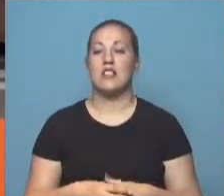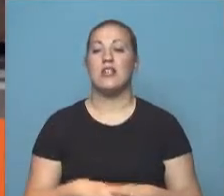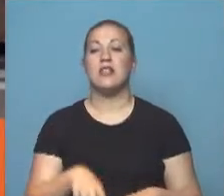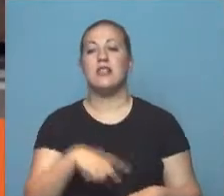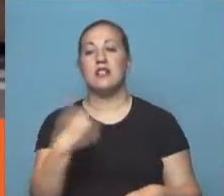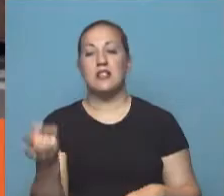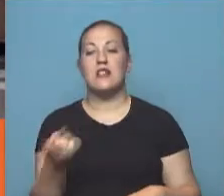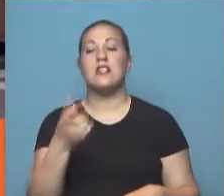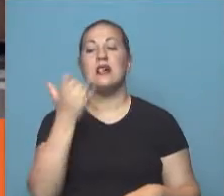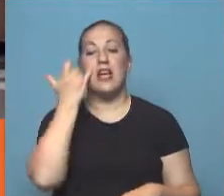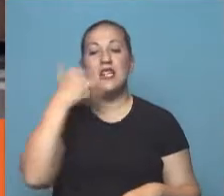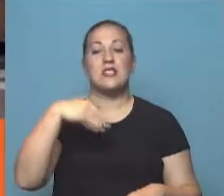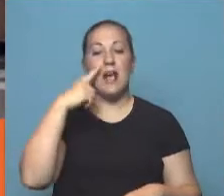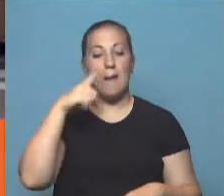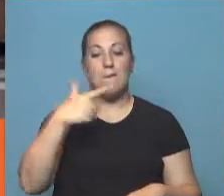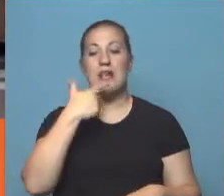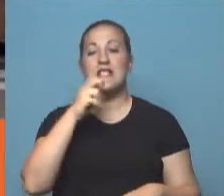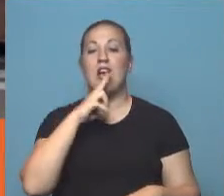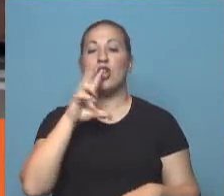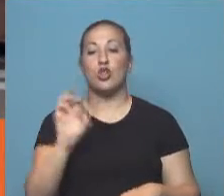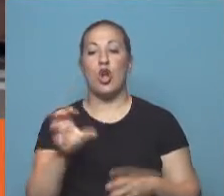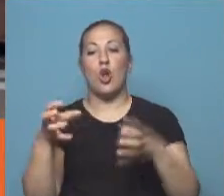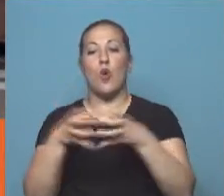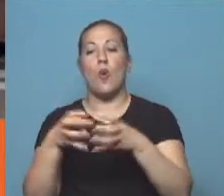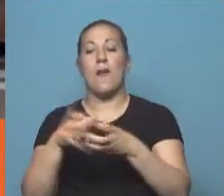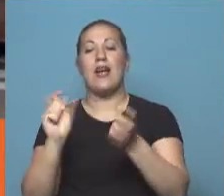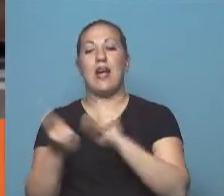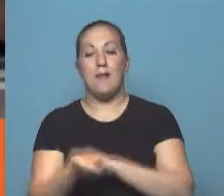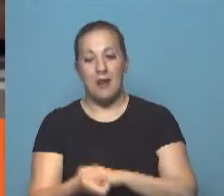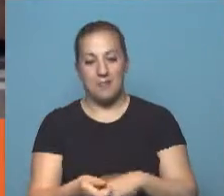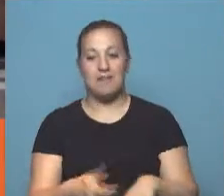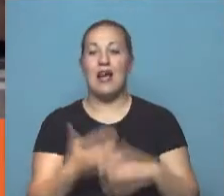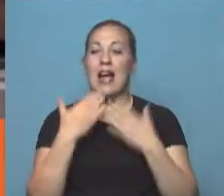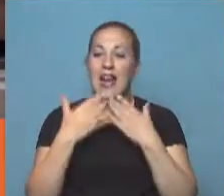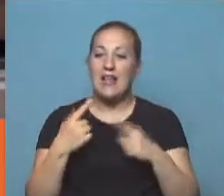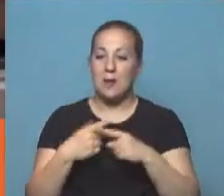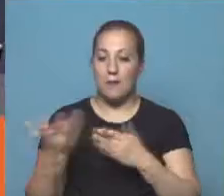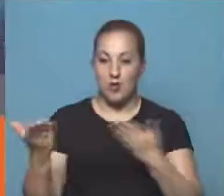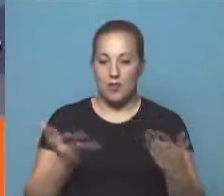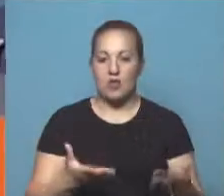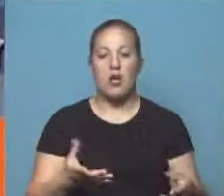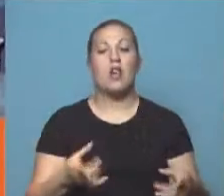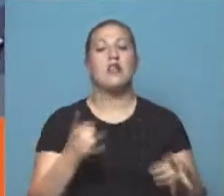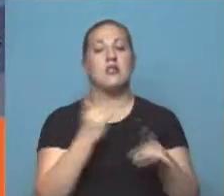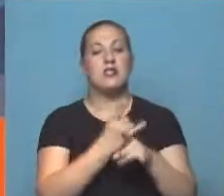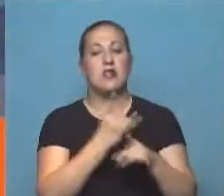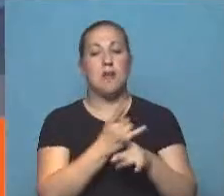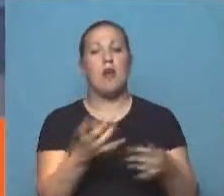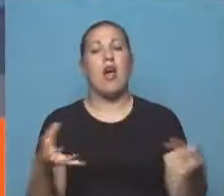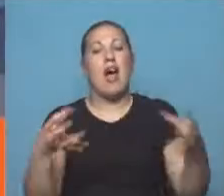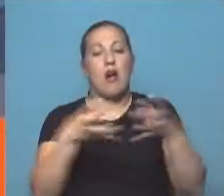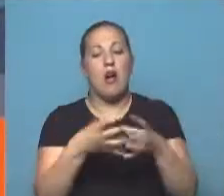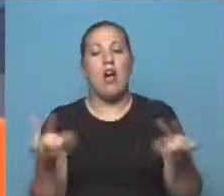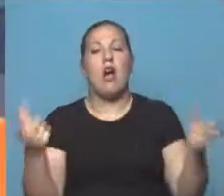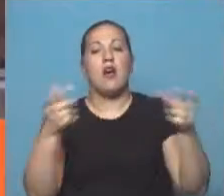Yamil Santoro, secretario de Formación de Unión por la Libertad de Cambiemos. Yamil, un placer. Gracias por la invitación. Bueno, ¿se juntan habitualmente en reuniones,